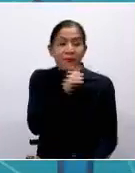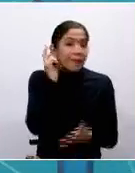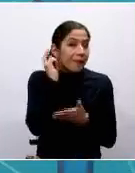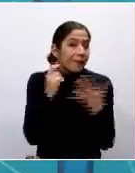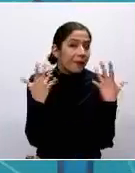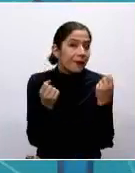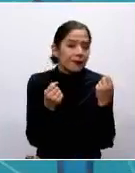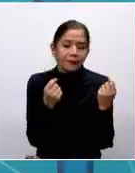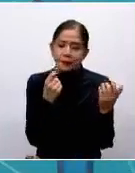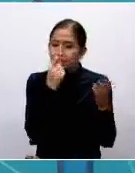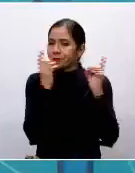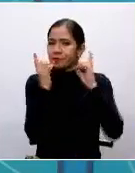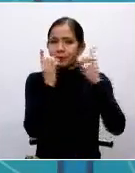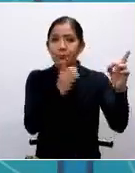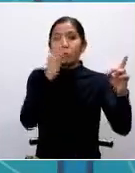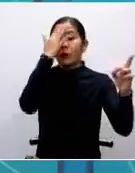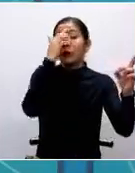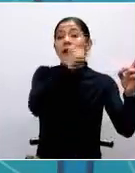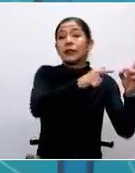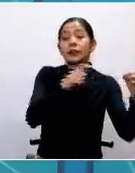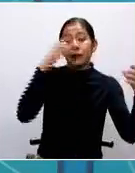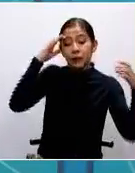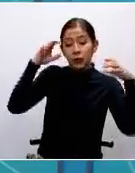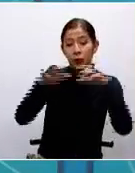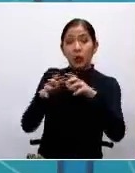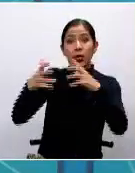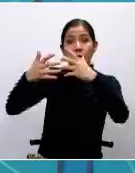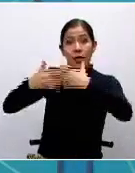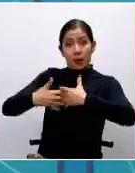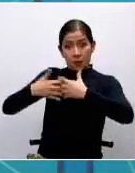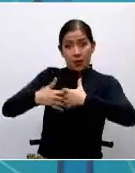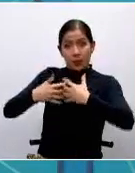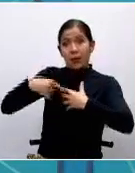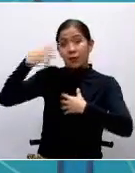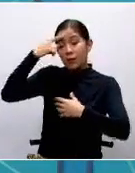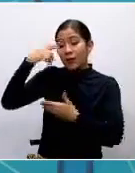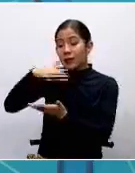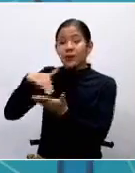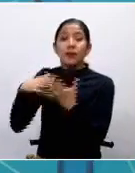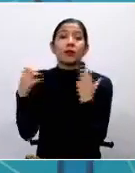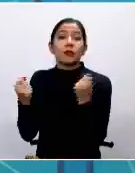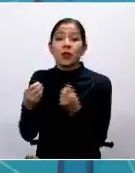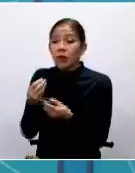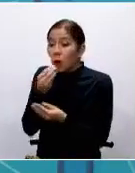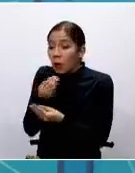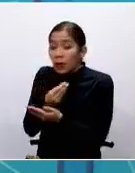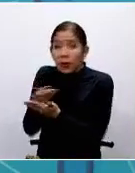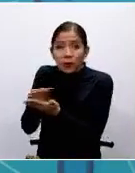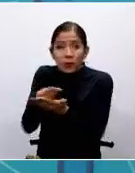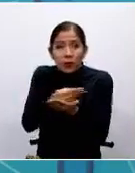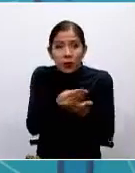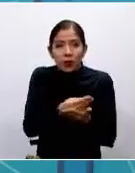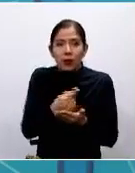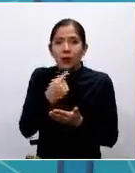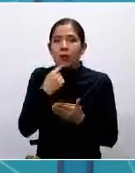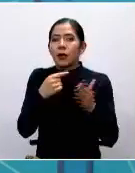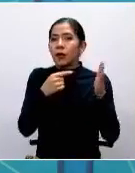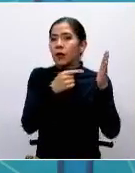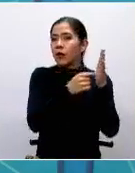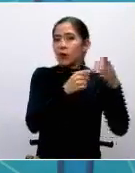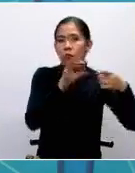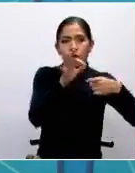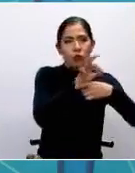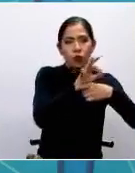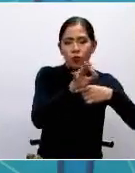ha contratado a una empresa para que reparta alimentos en el centro de salud Cochabamba, pero esta normativa, estas funciones